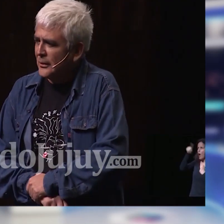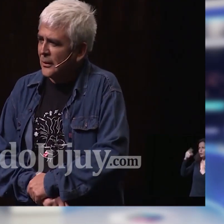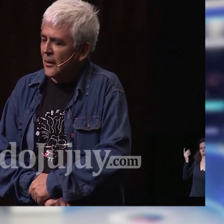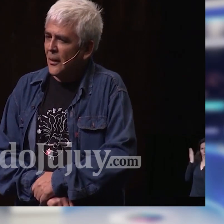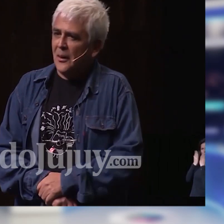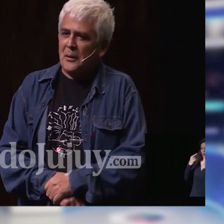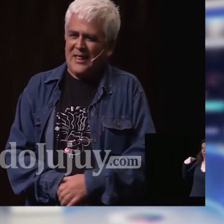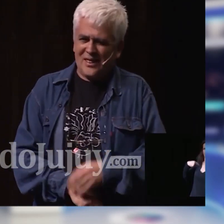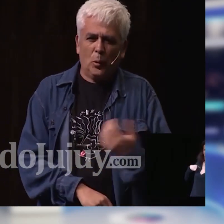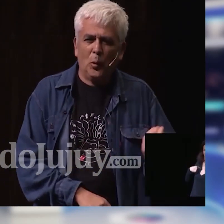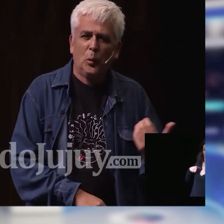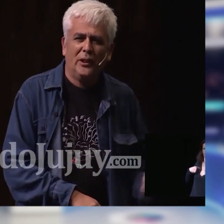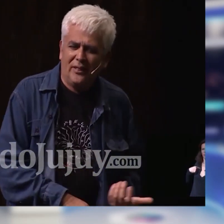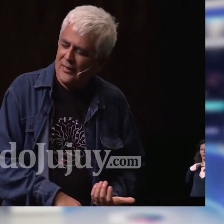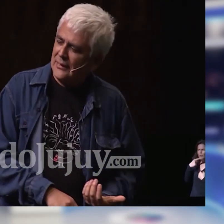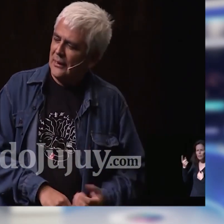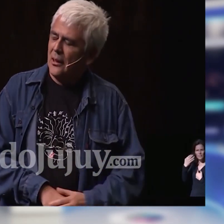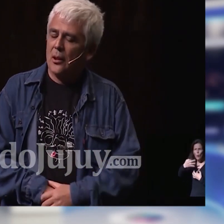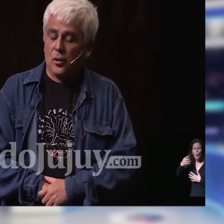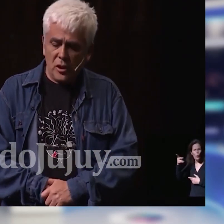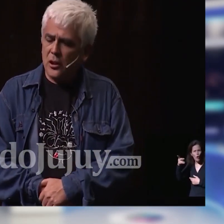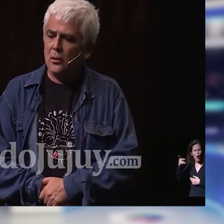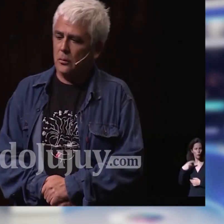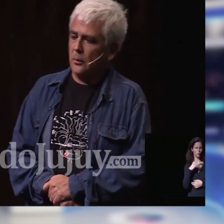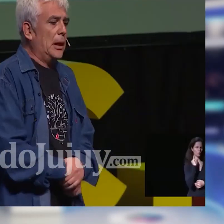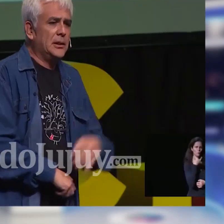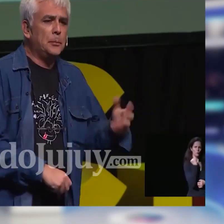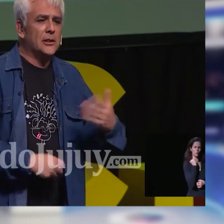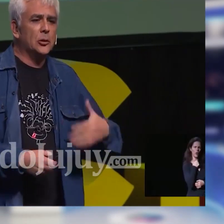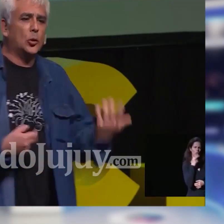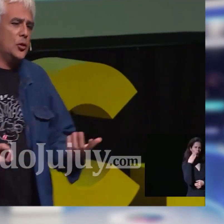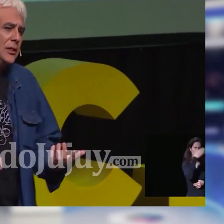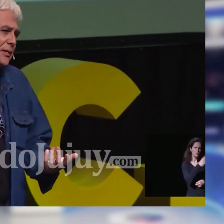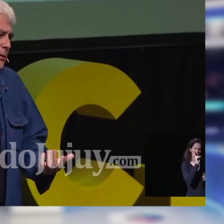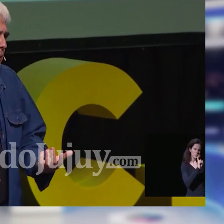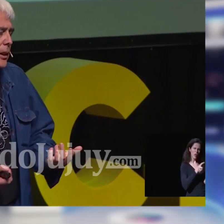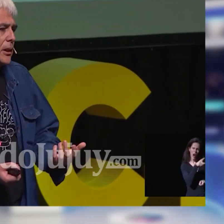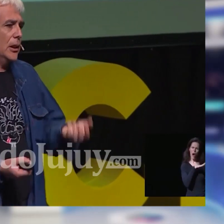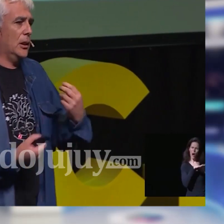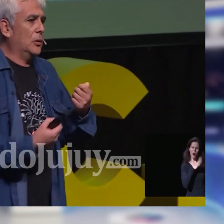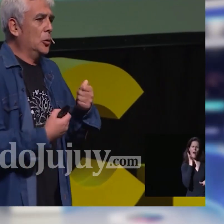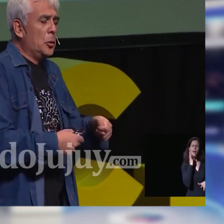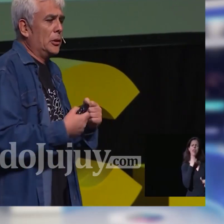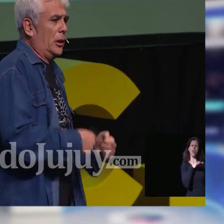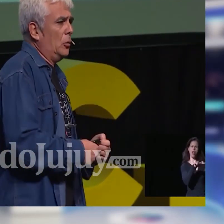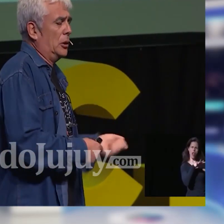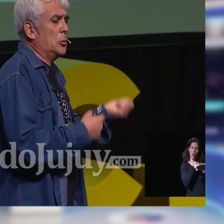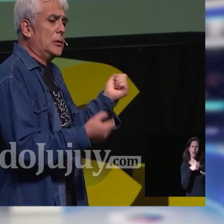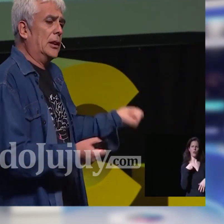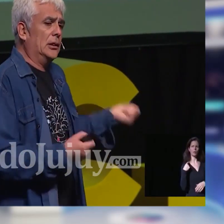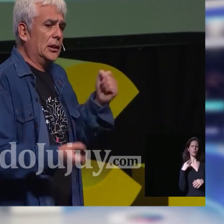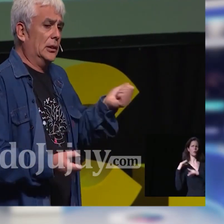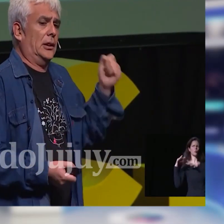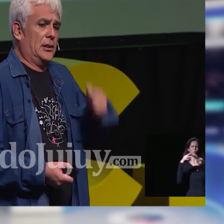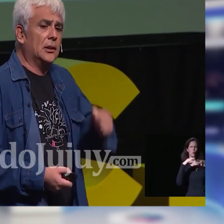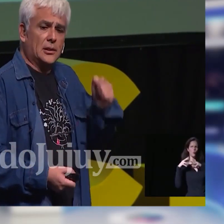gustaría dedicarme a la parte de lo que es genética y neurología, y me encantaría dedicarme a lo que es investigación científica. Perfecto, decime Camila,